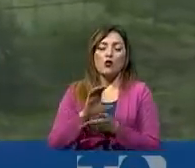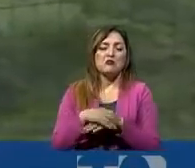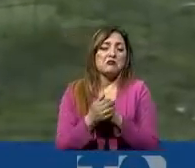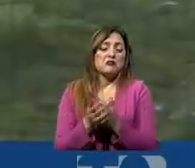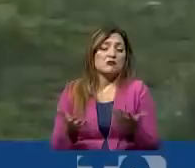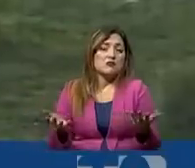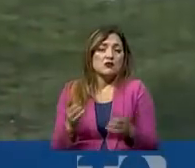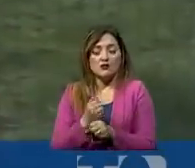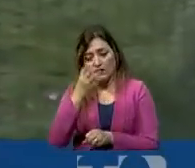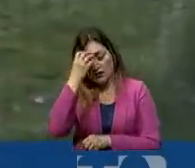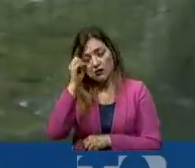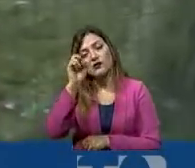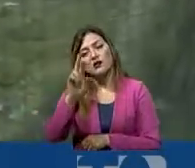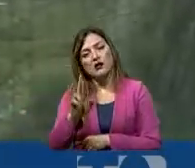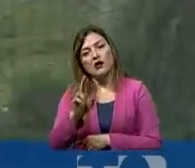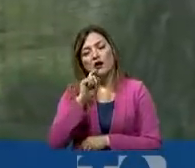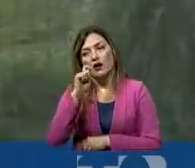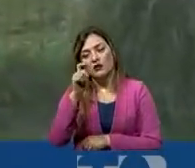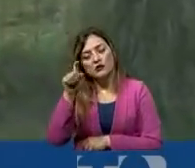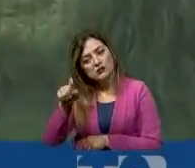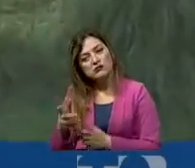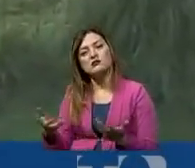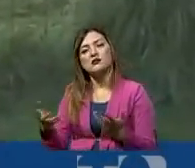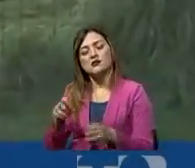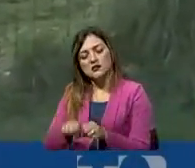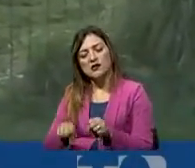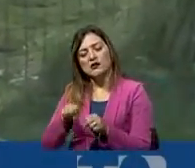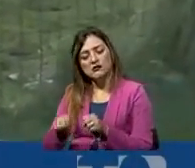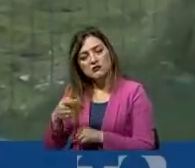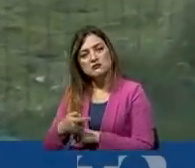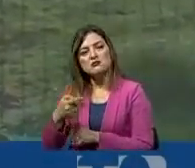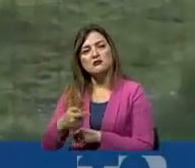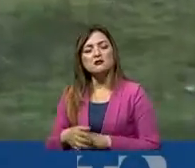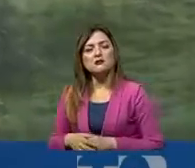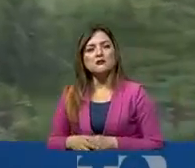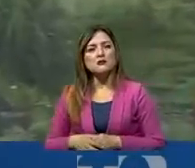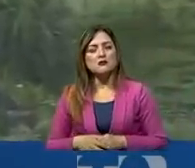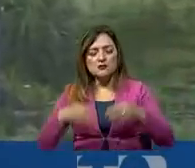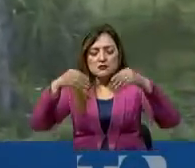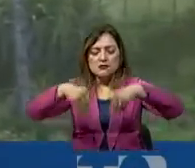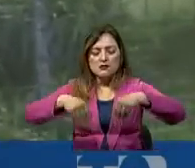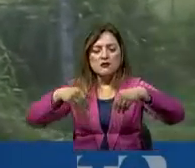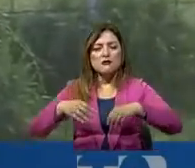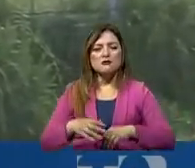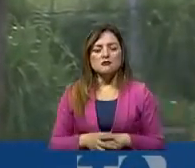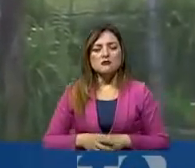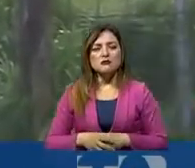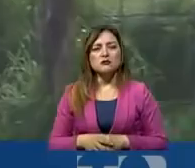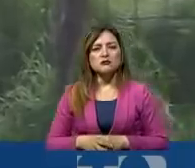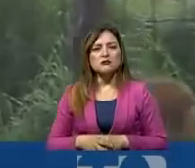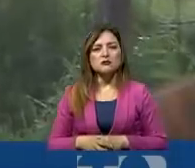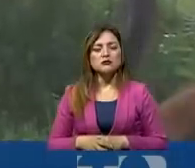lo haga, porque la educación del sur también lo reclama así, está destruyéndose día, cada día que pasa con el invierno, con el tiempo, con el temporal,